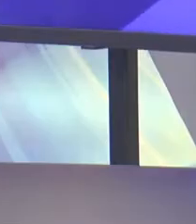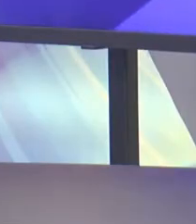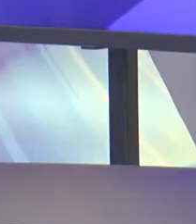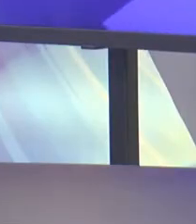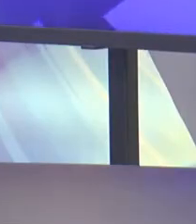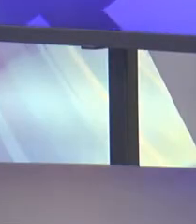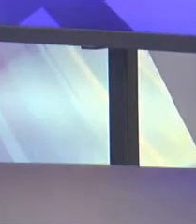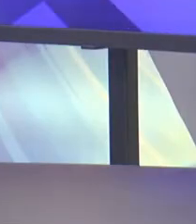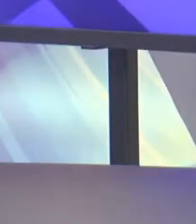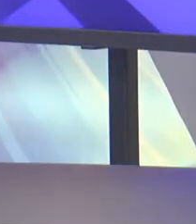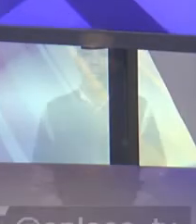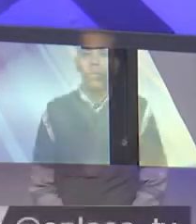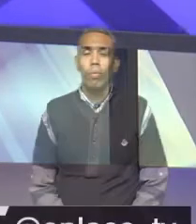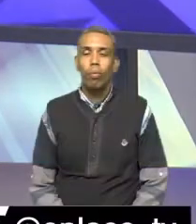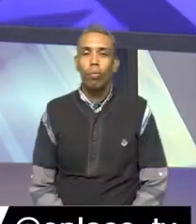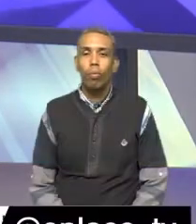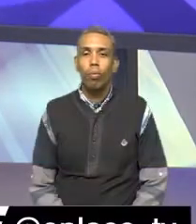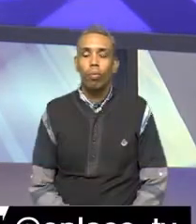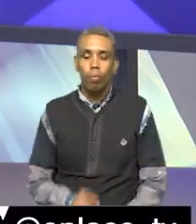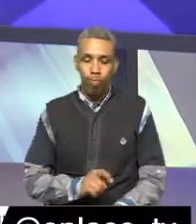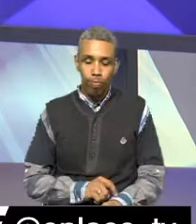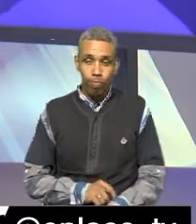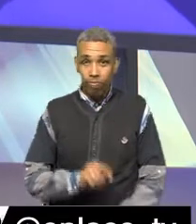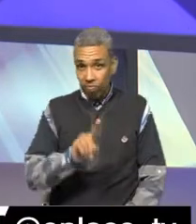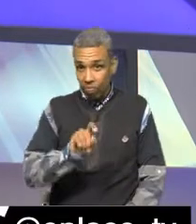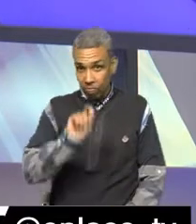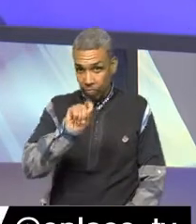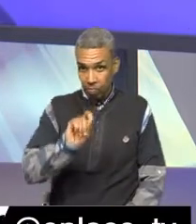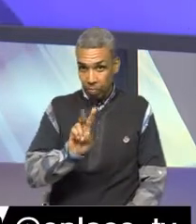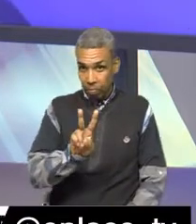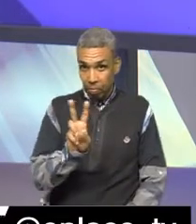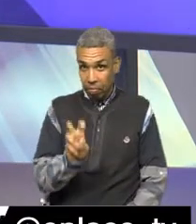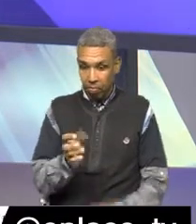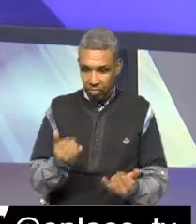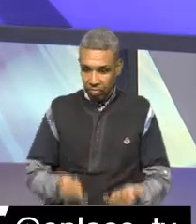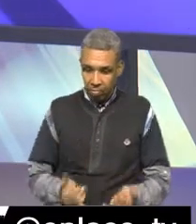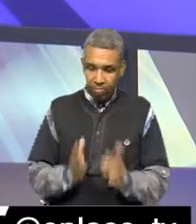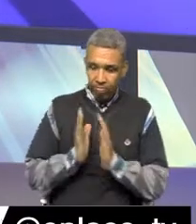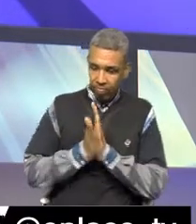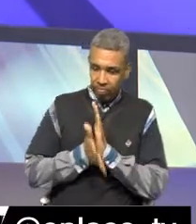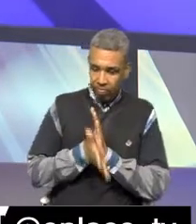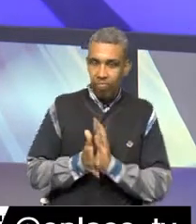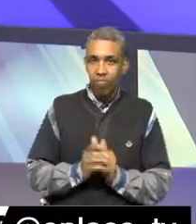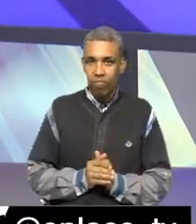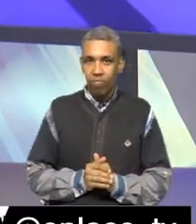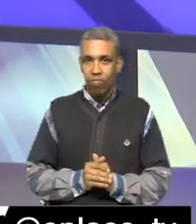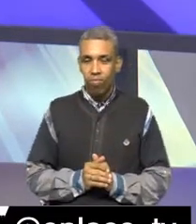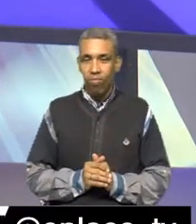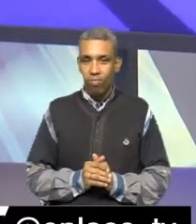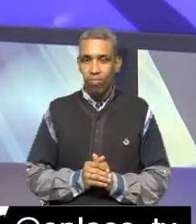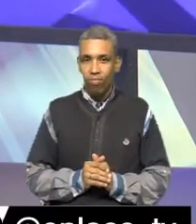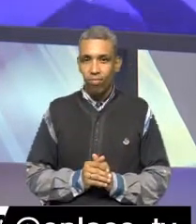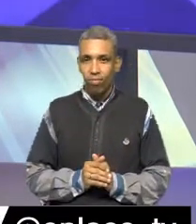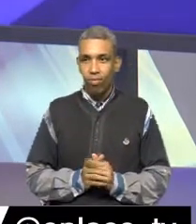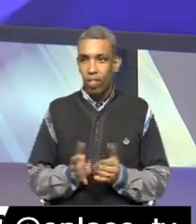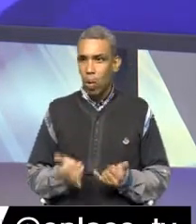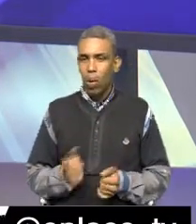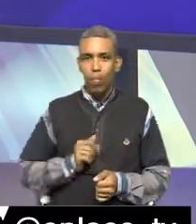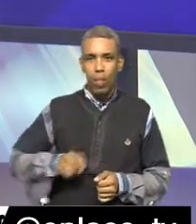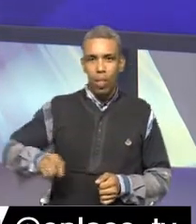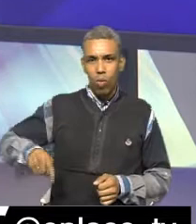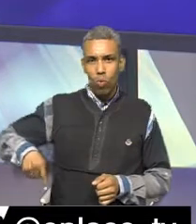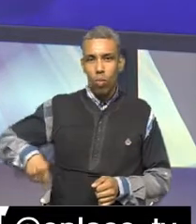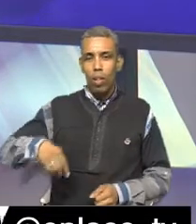A las 6:27 de la tarde llegan los deportes. Inició trabajos de la presente temporada de fútbol aficionado en la Escuela Proviclub del nororiente